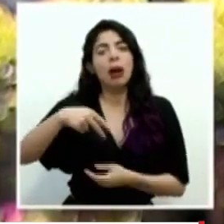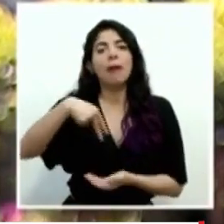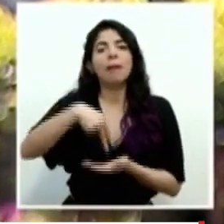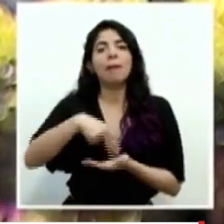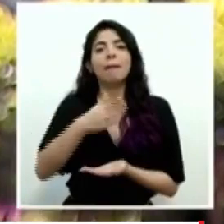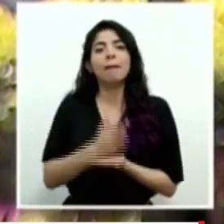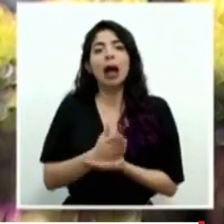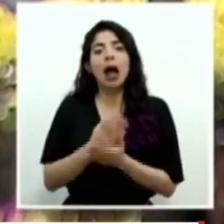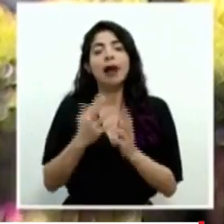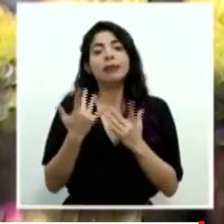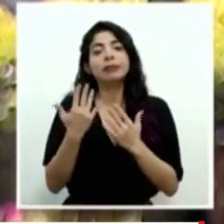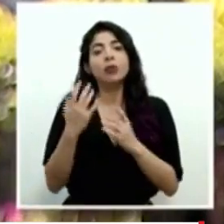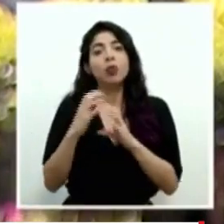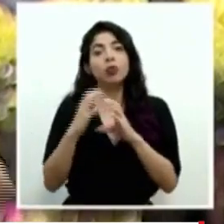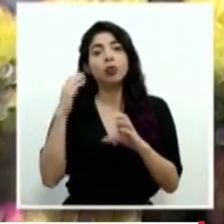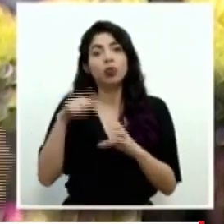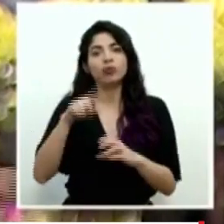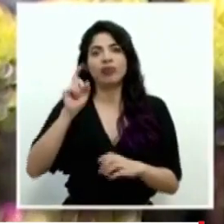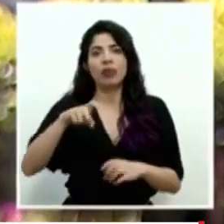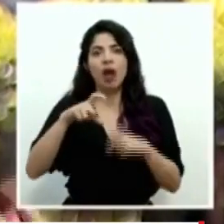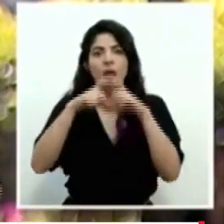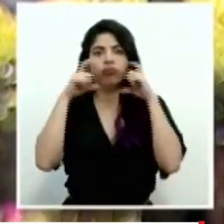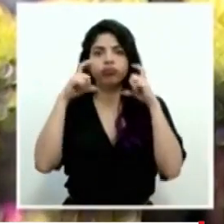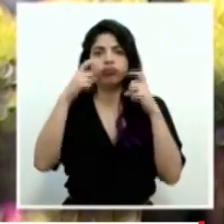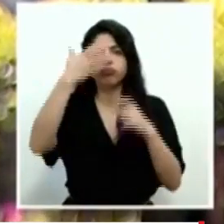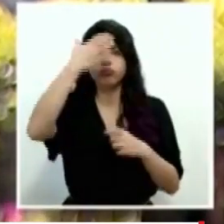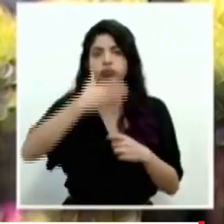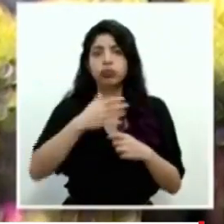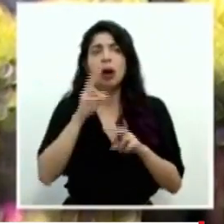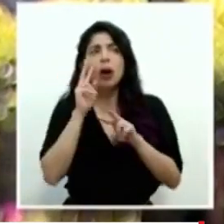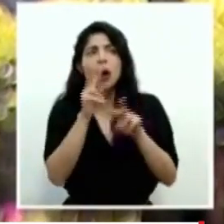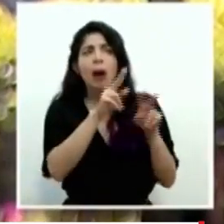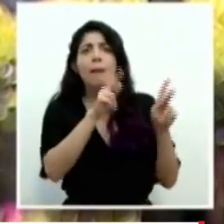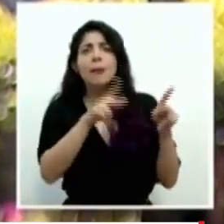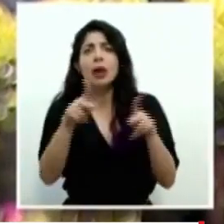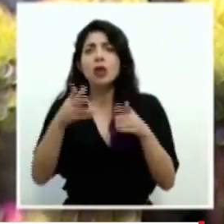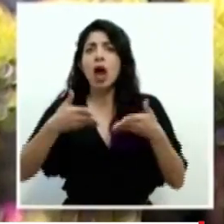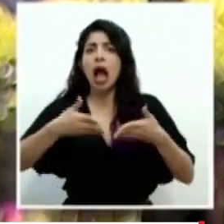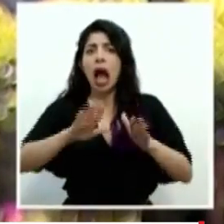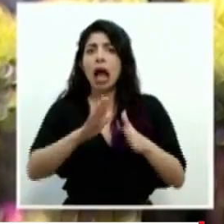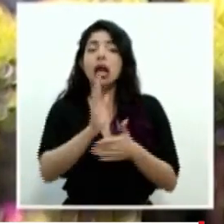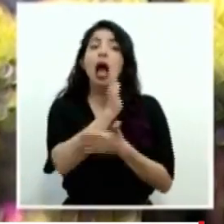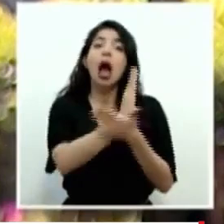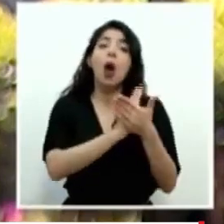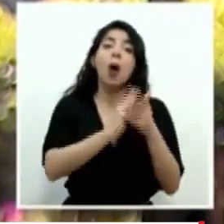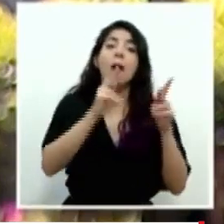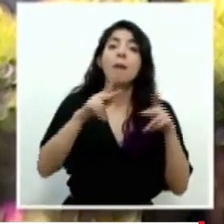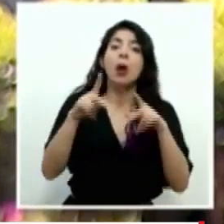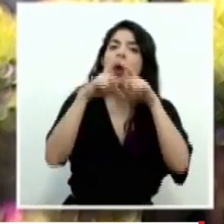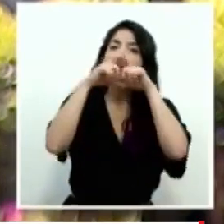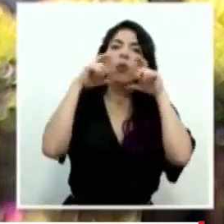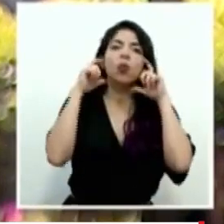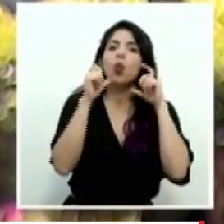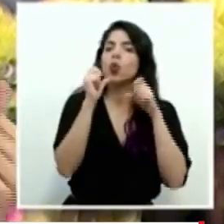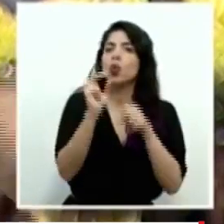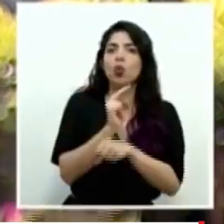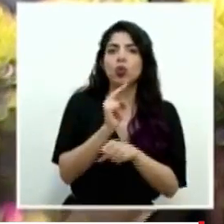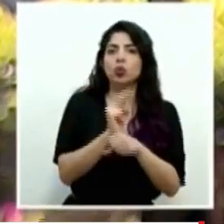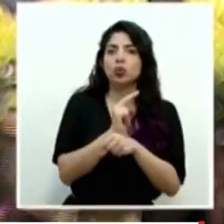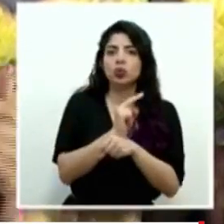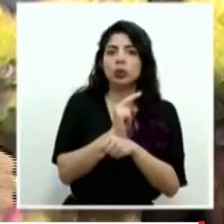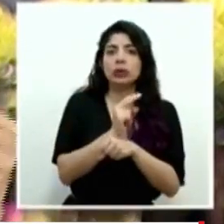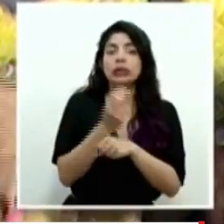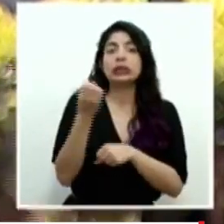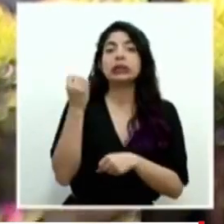paradas de autobuses. Si uno ve a las personas en la calle, uno nota que hay personas que no usan la mascarilla en lugares donde